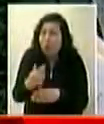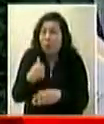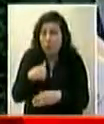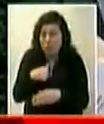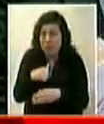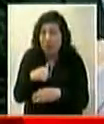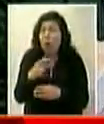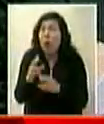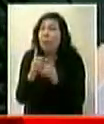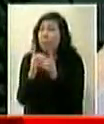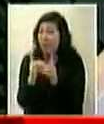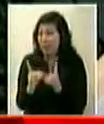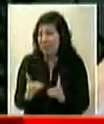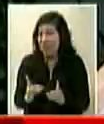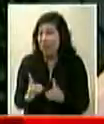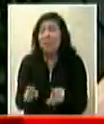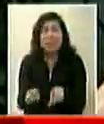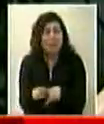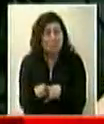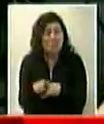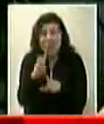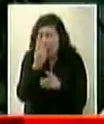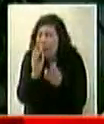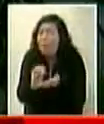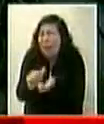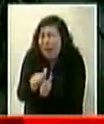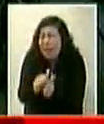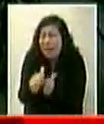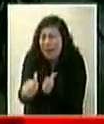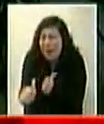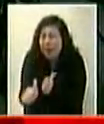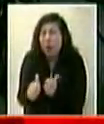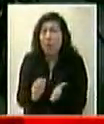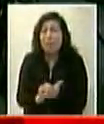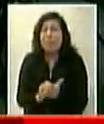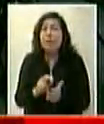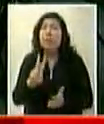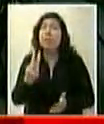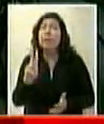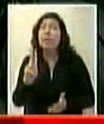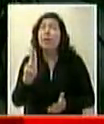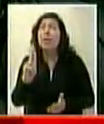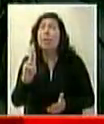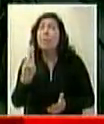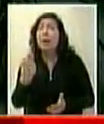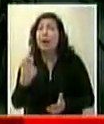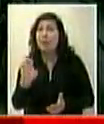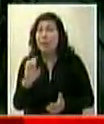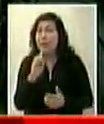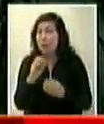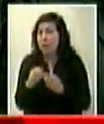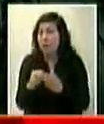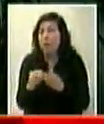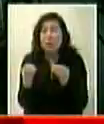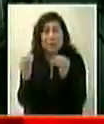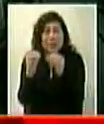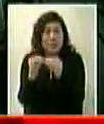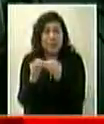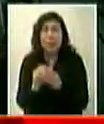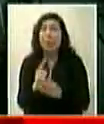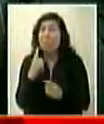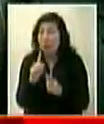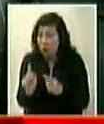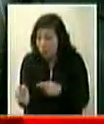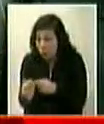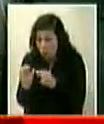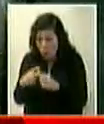región, y tenemos también comunidades campesinas ubicadas en la zona del Brae. Pintaipunku, por ejemplo, está en la zona del Brae. Para ir de